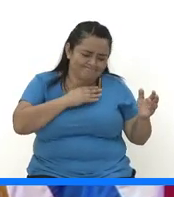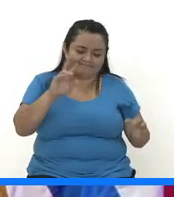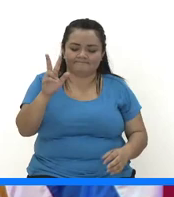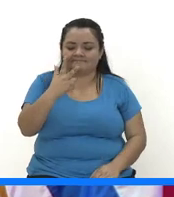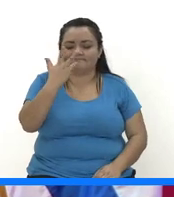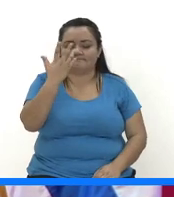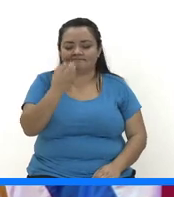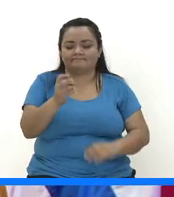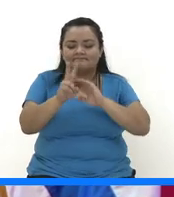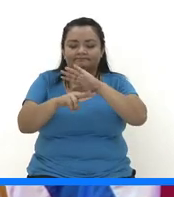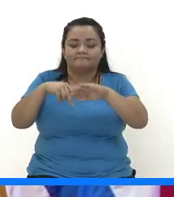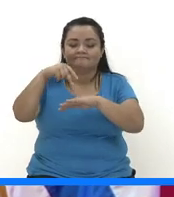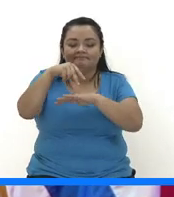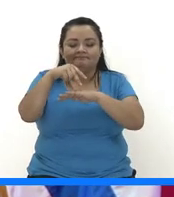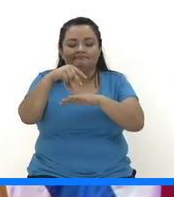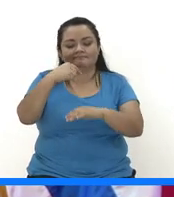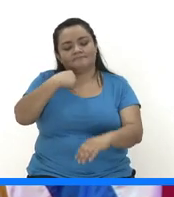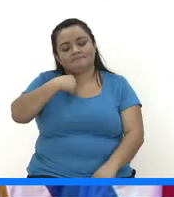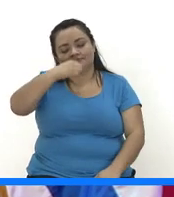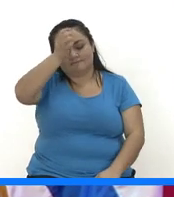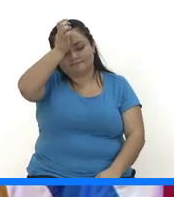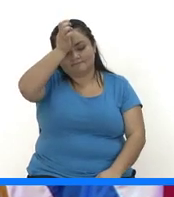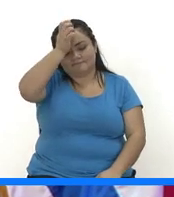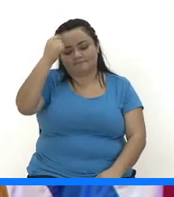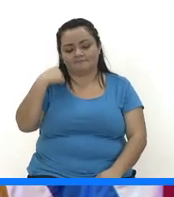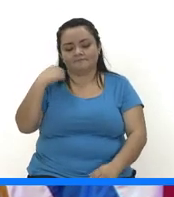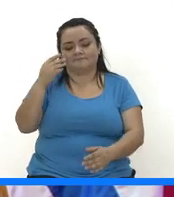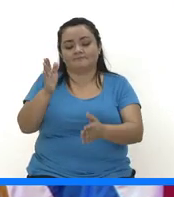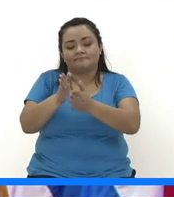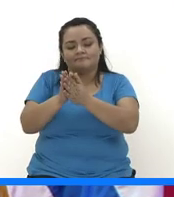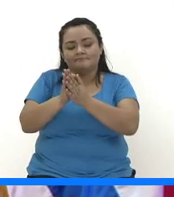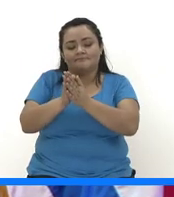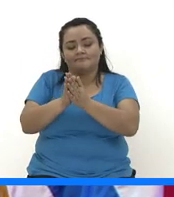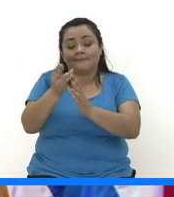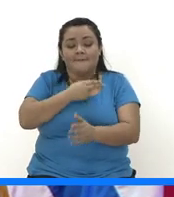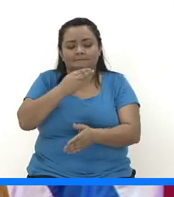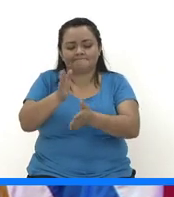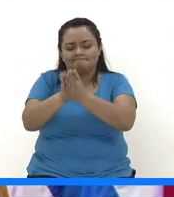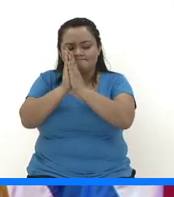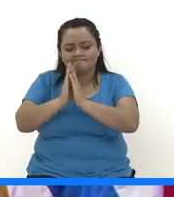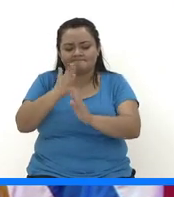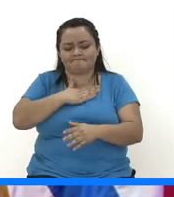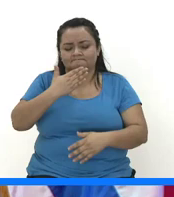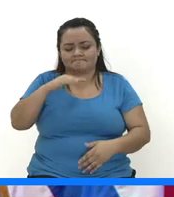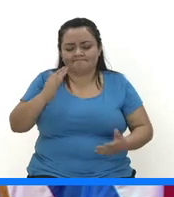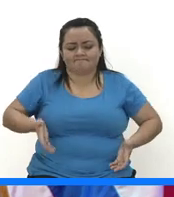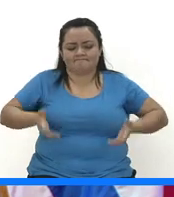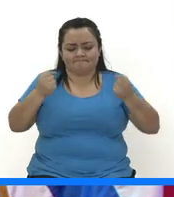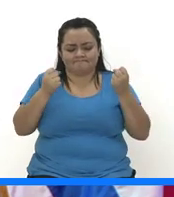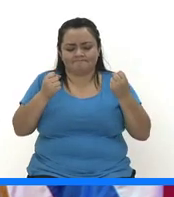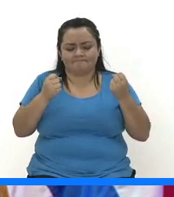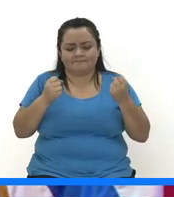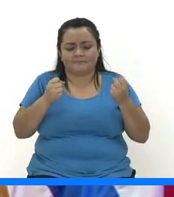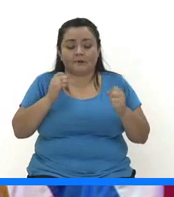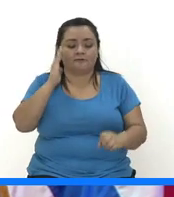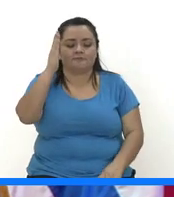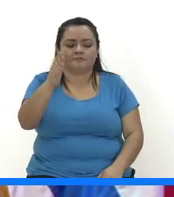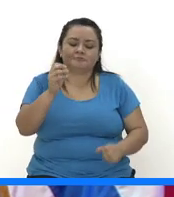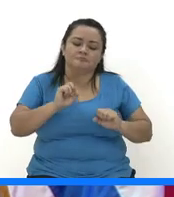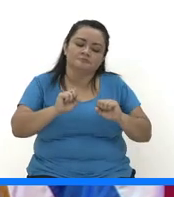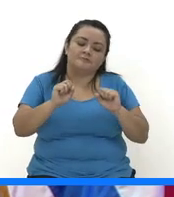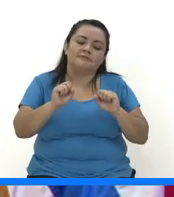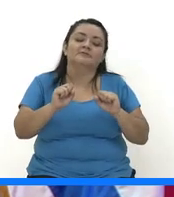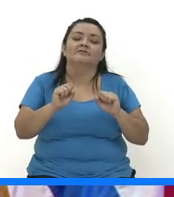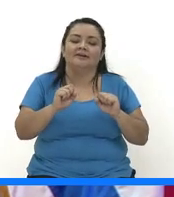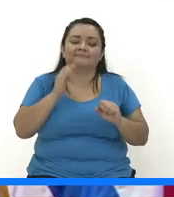resucita este al tercer día me arrepiento señor soy pecador perdóname salva mi alma hoy para cuando yo muera puede